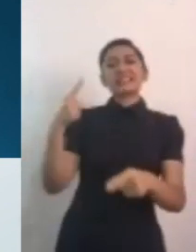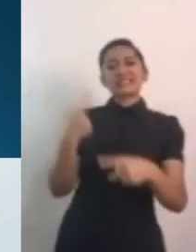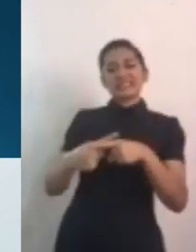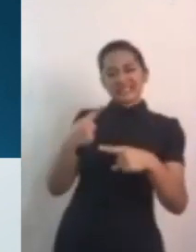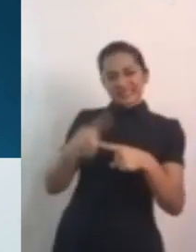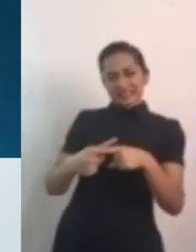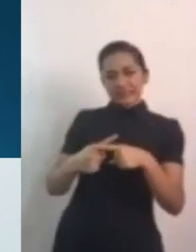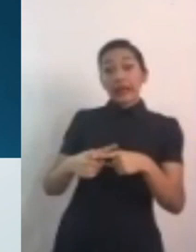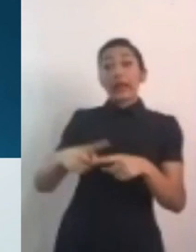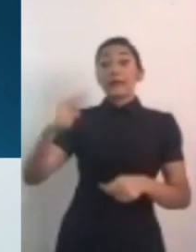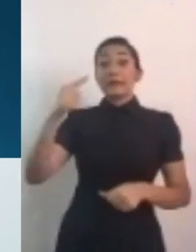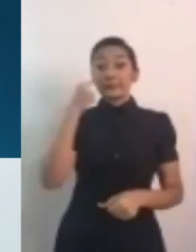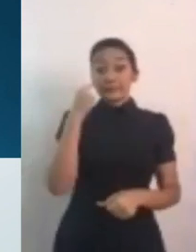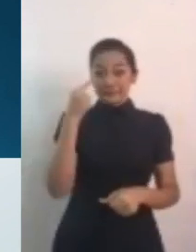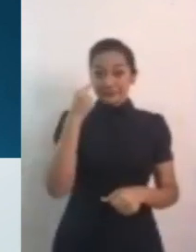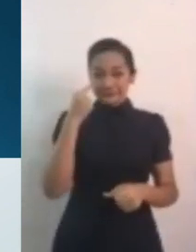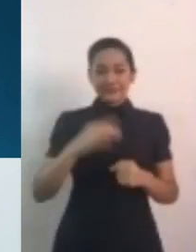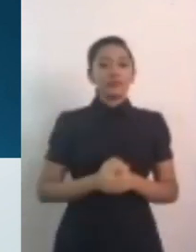Mientras